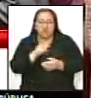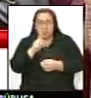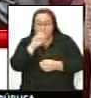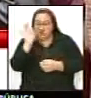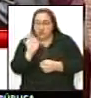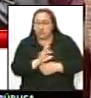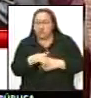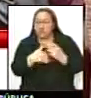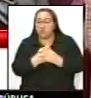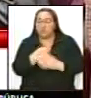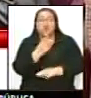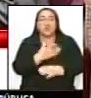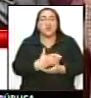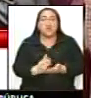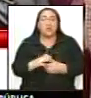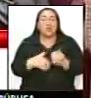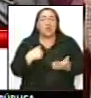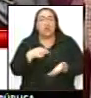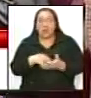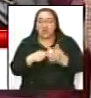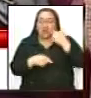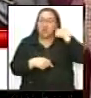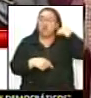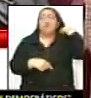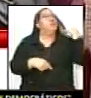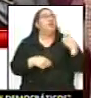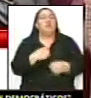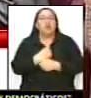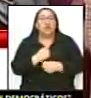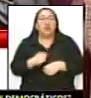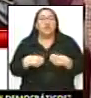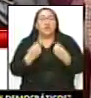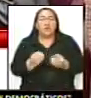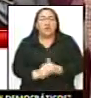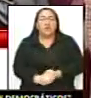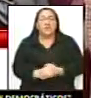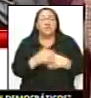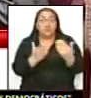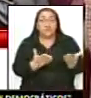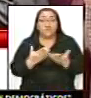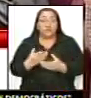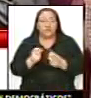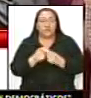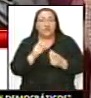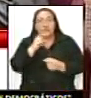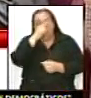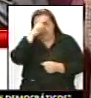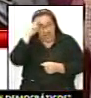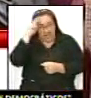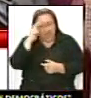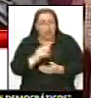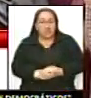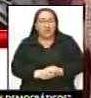0.1% sobre el saldo adeudado de la operación correspondiente. Damos la bienvenida al congresista Velázquez Quején.